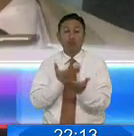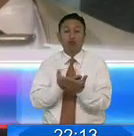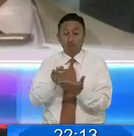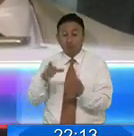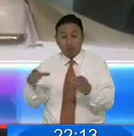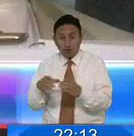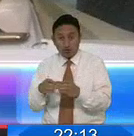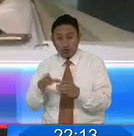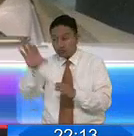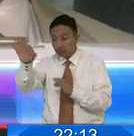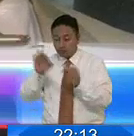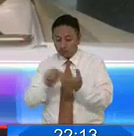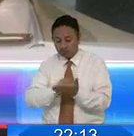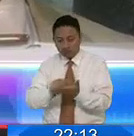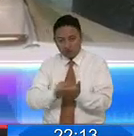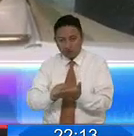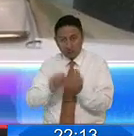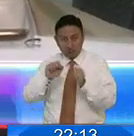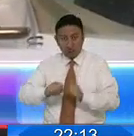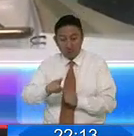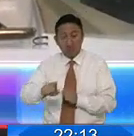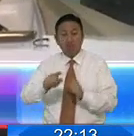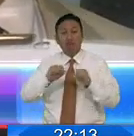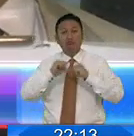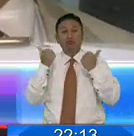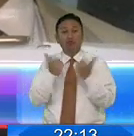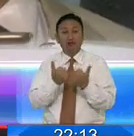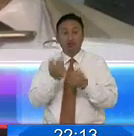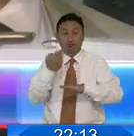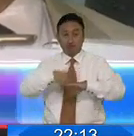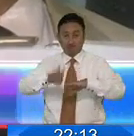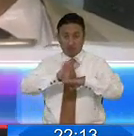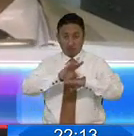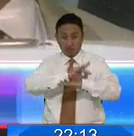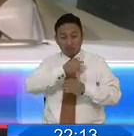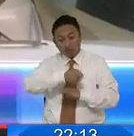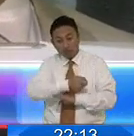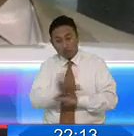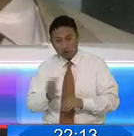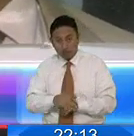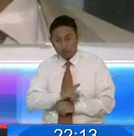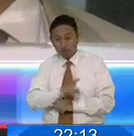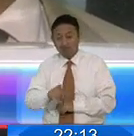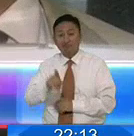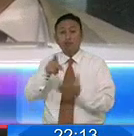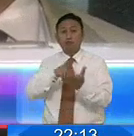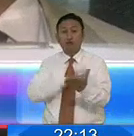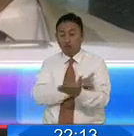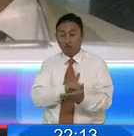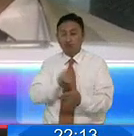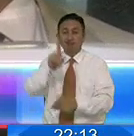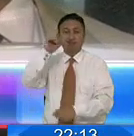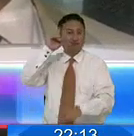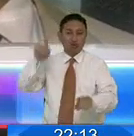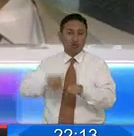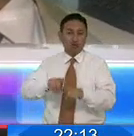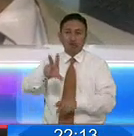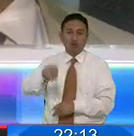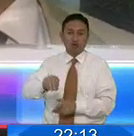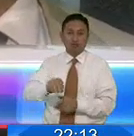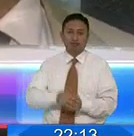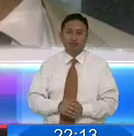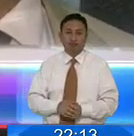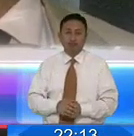comisión y que sugieren al pleno de la asamblea nacional niegue de forma completa este proyecto de ley y por